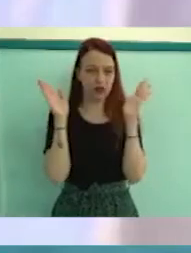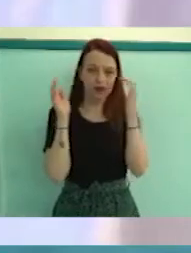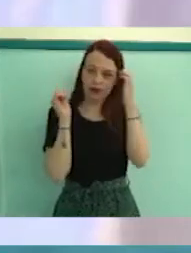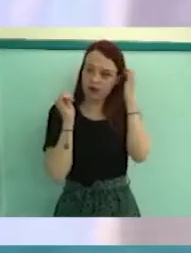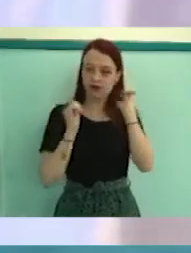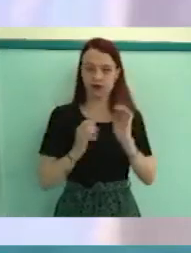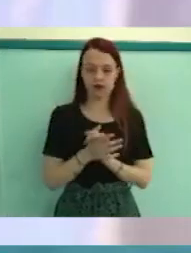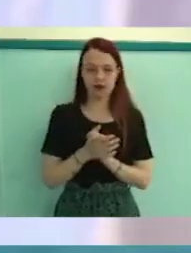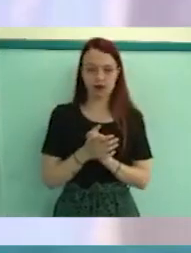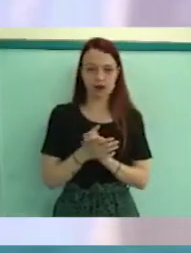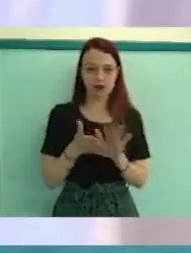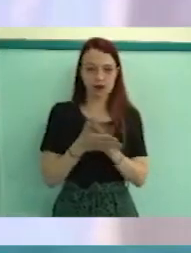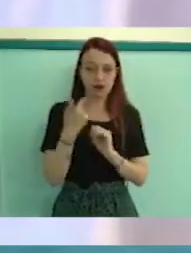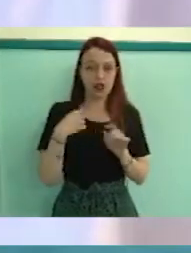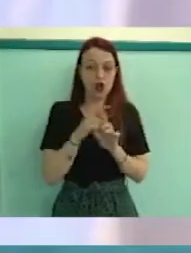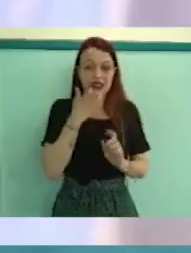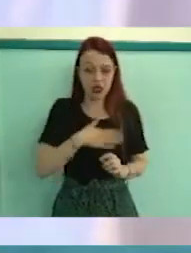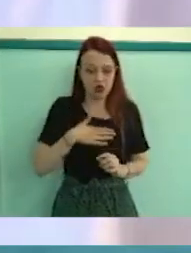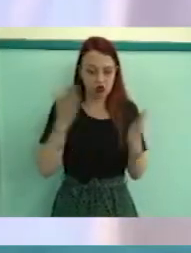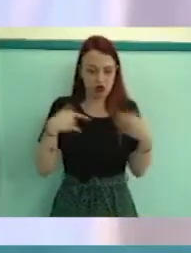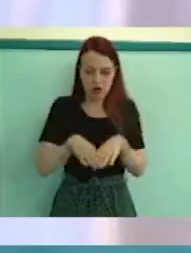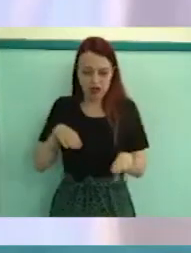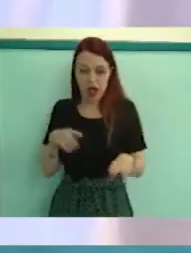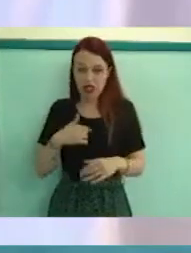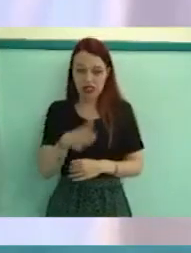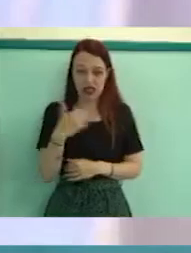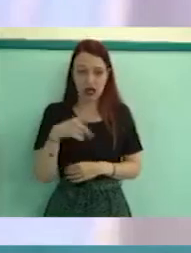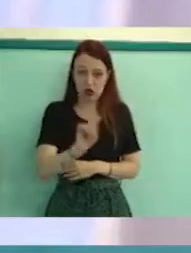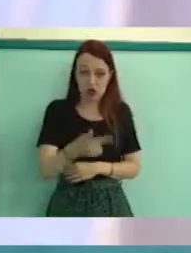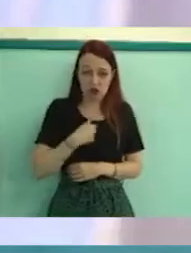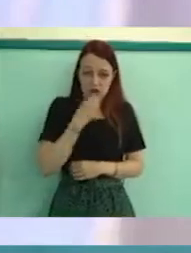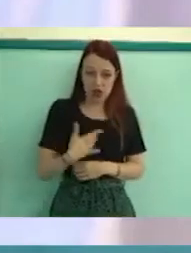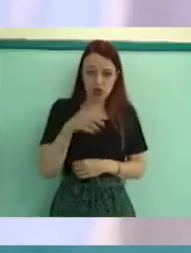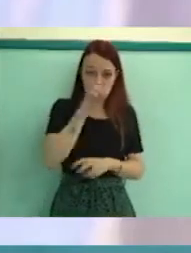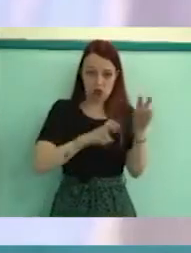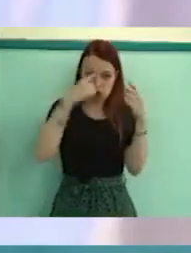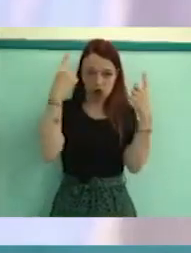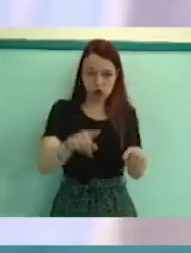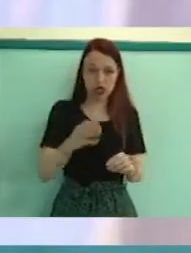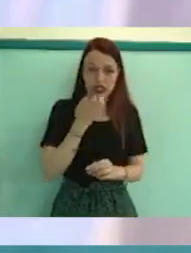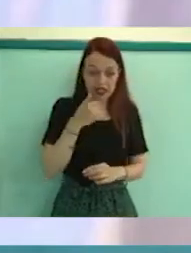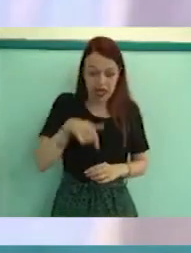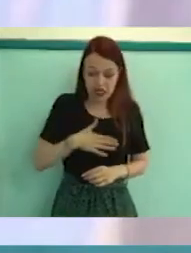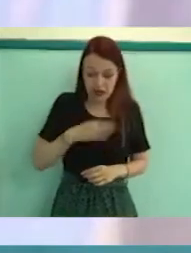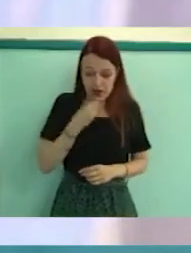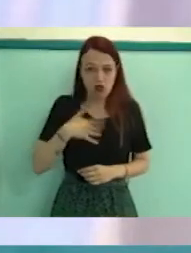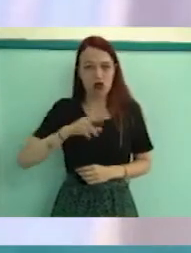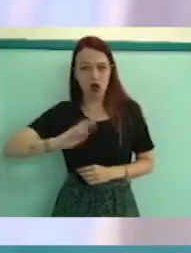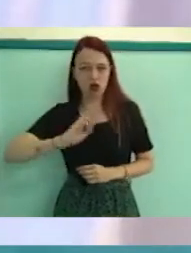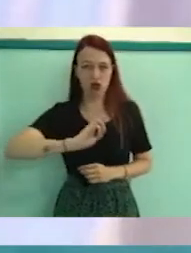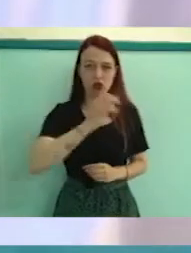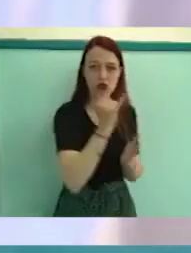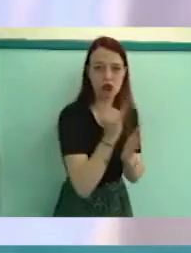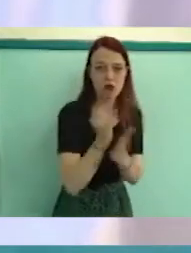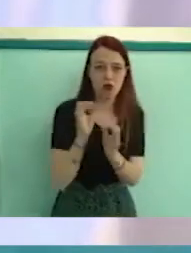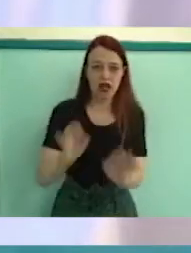gusto No pasa nada o sea doy Un paso atrás y digo ya está aquí ya no está bien y busco otro sitio y aquí pues tampoco pues ya daré con el sitio no